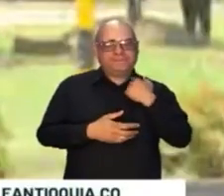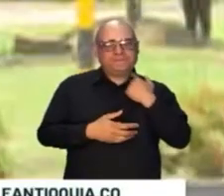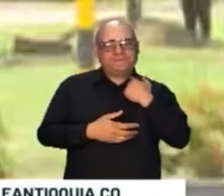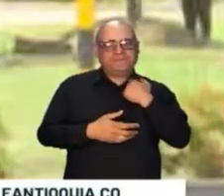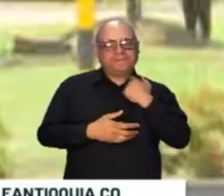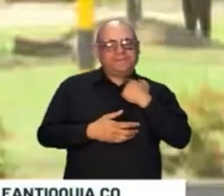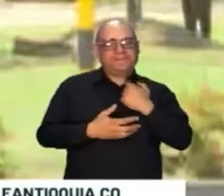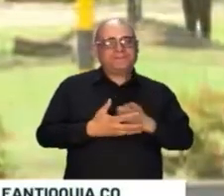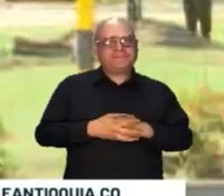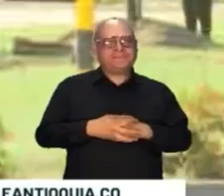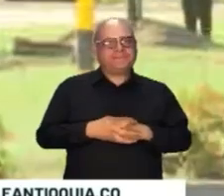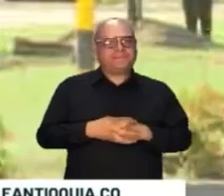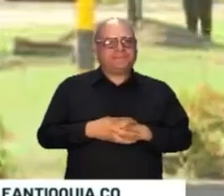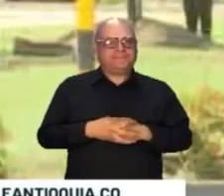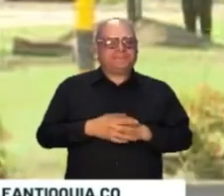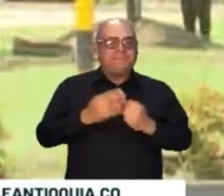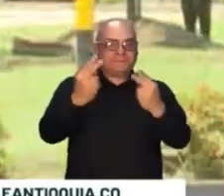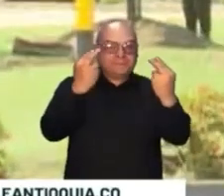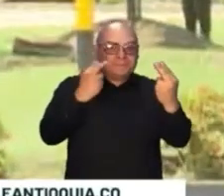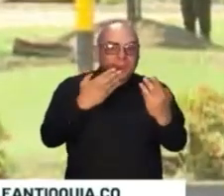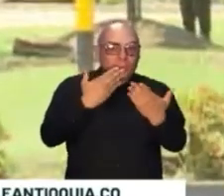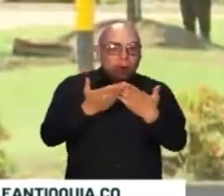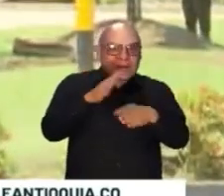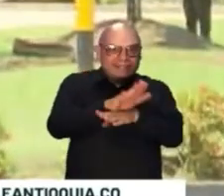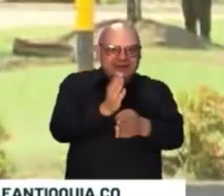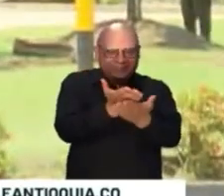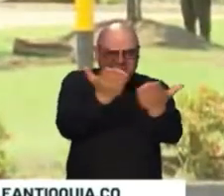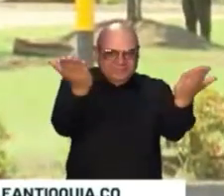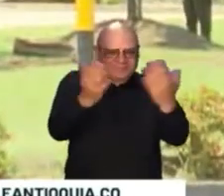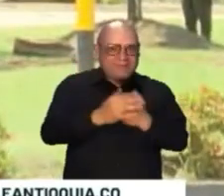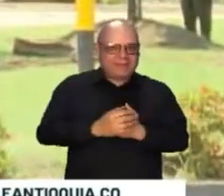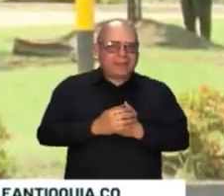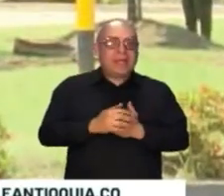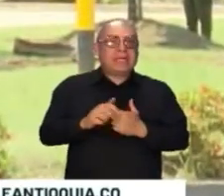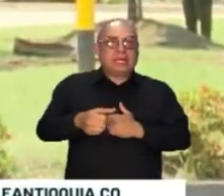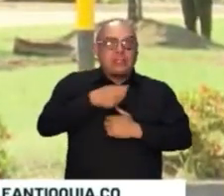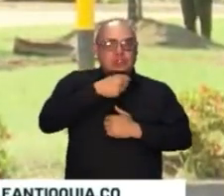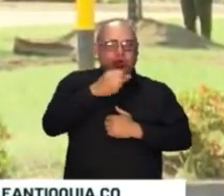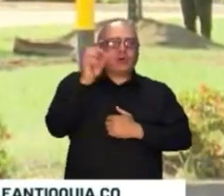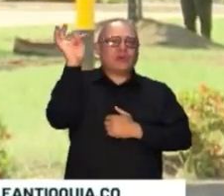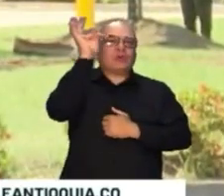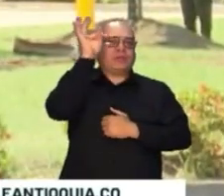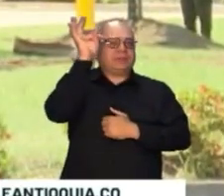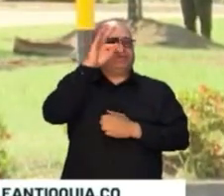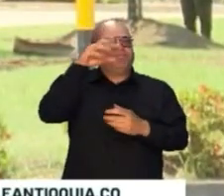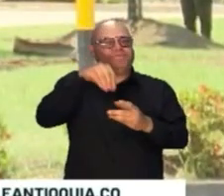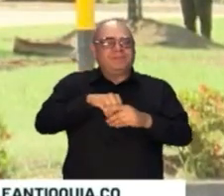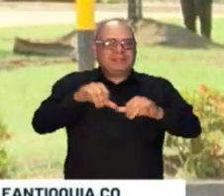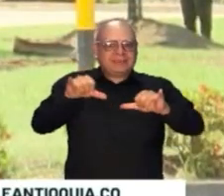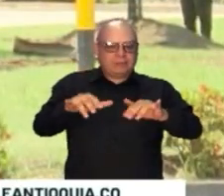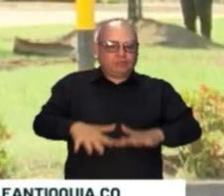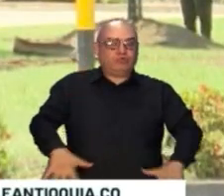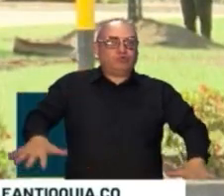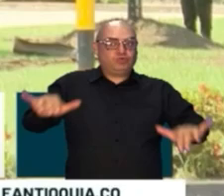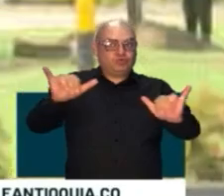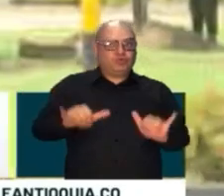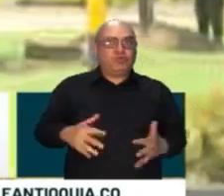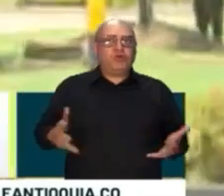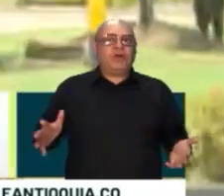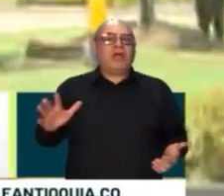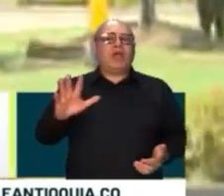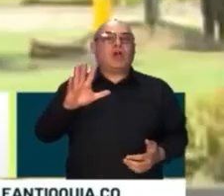compañeros y televidentes muy buenas tardes el sistema informativo de teleantioquia está presente en la cop